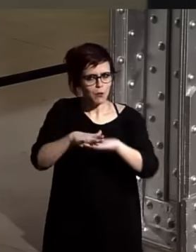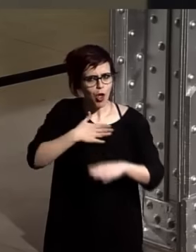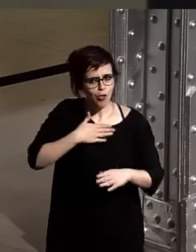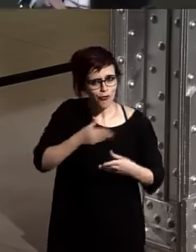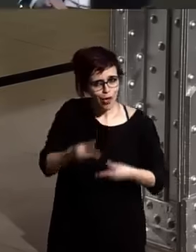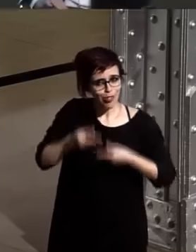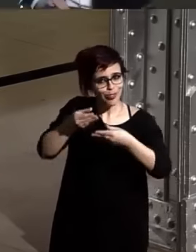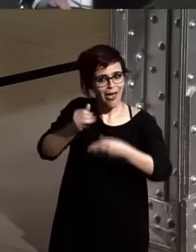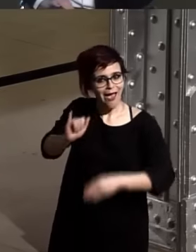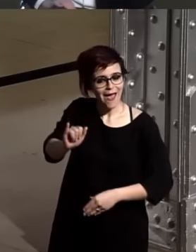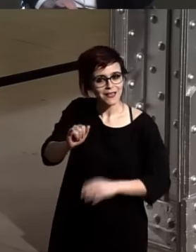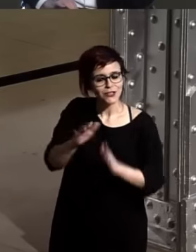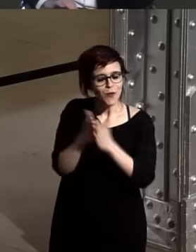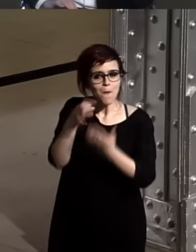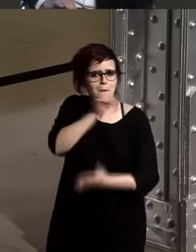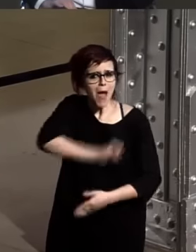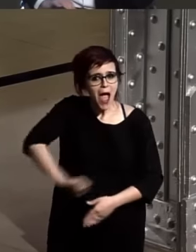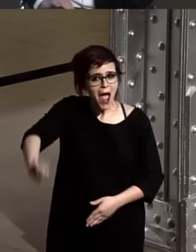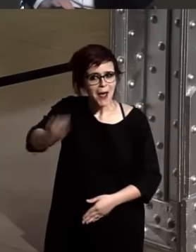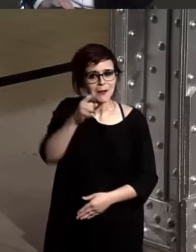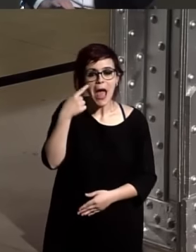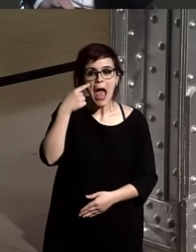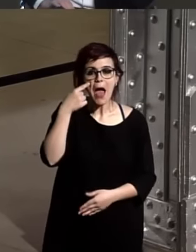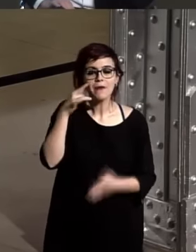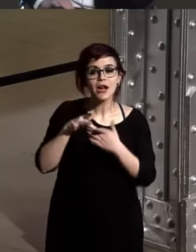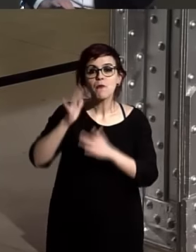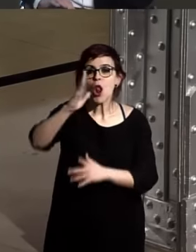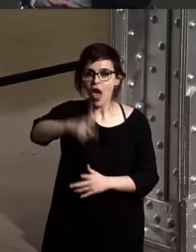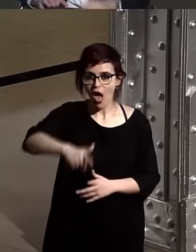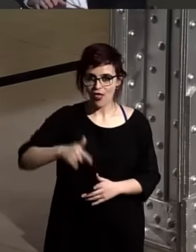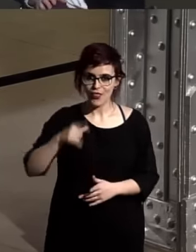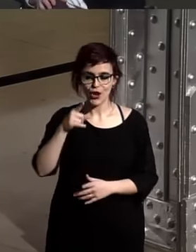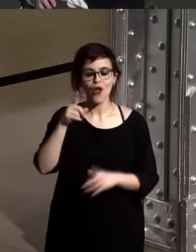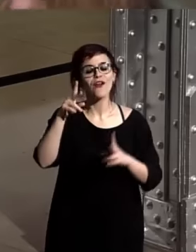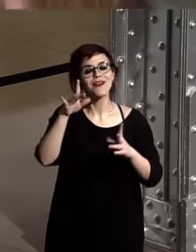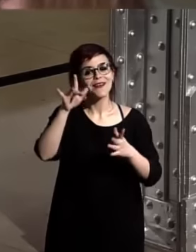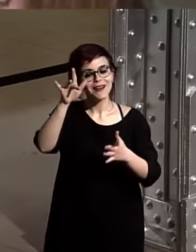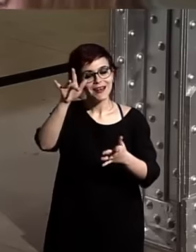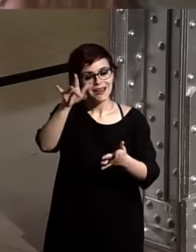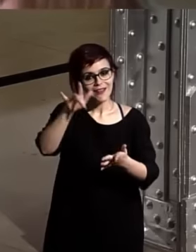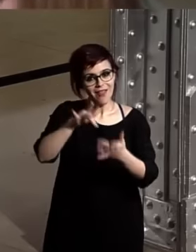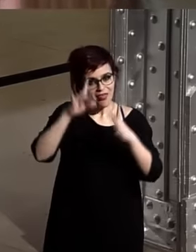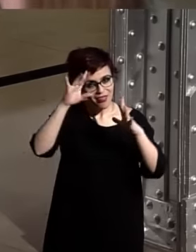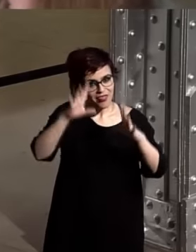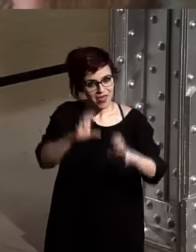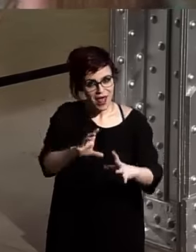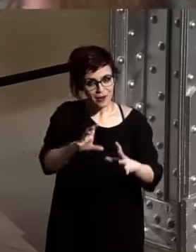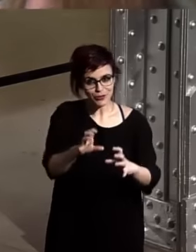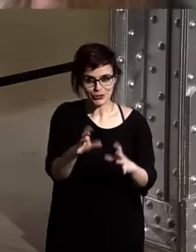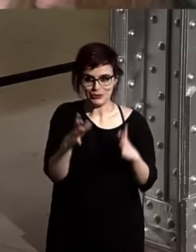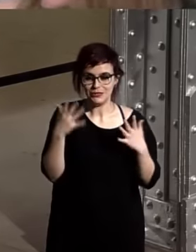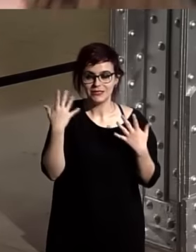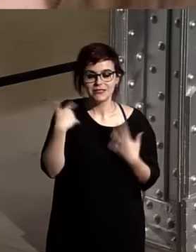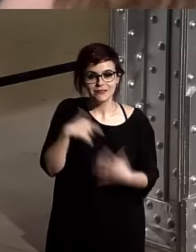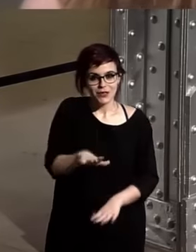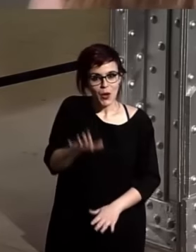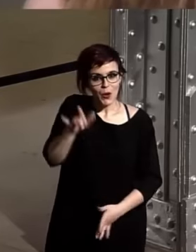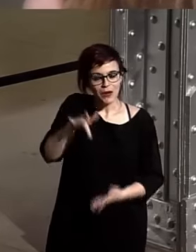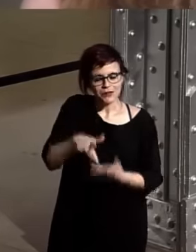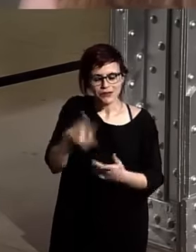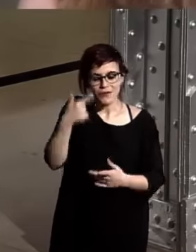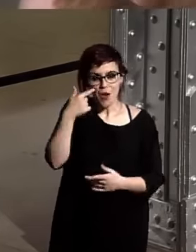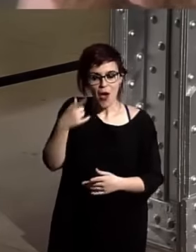yo lo tengo yo es esta maravilla a ver El ladrón de cerebros comer cerezas los oj comer cerezas